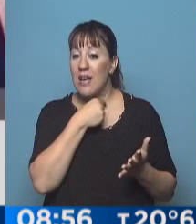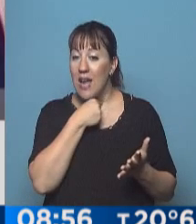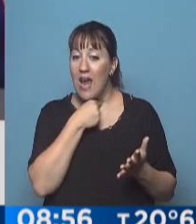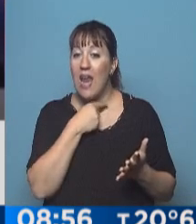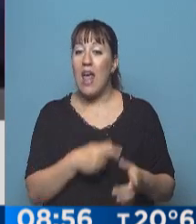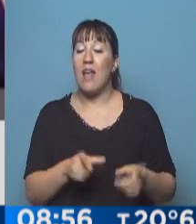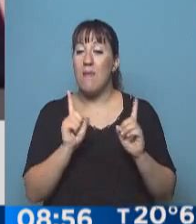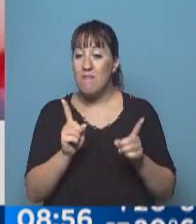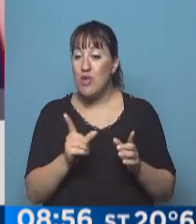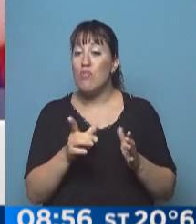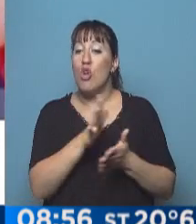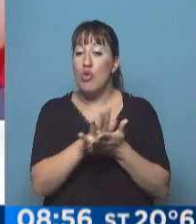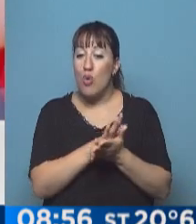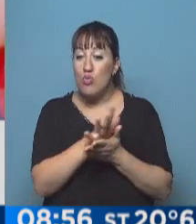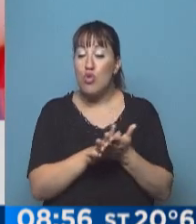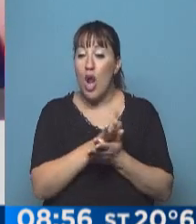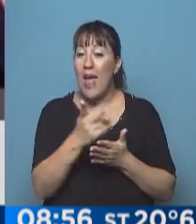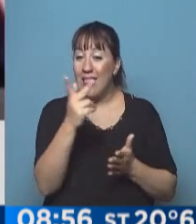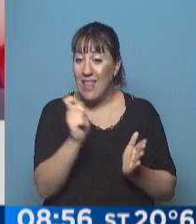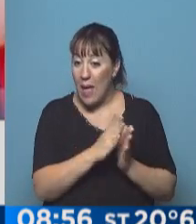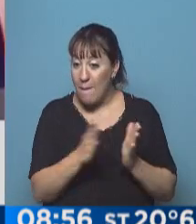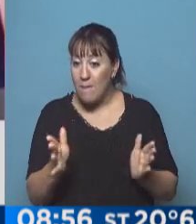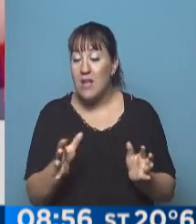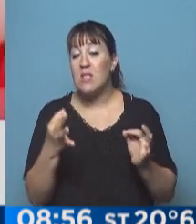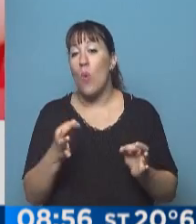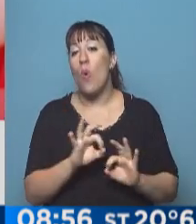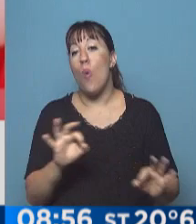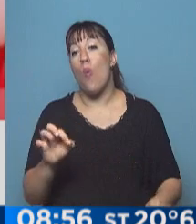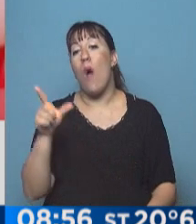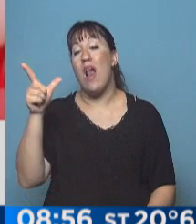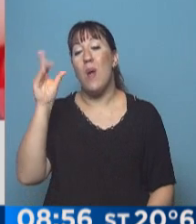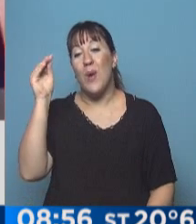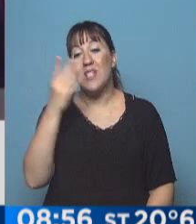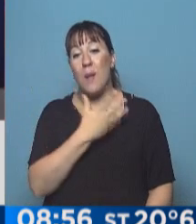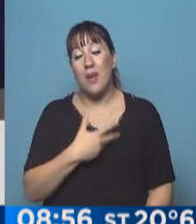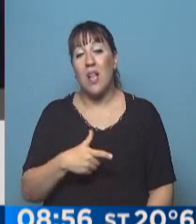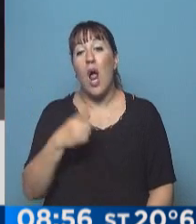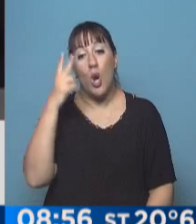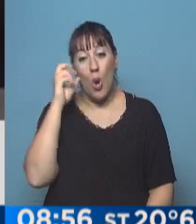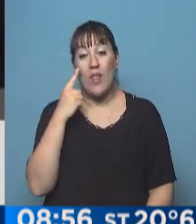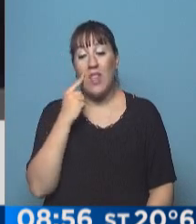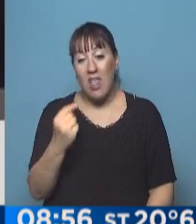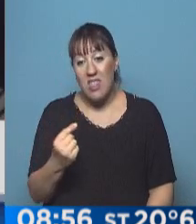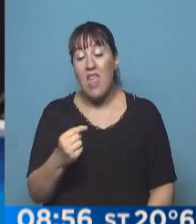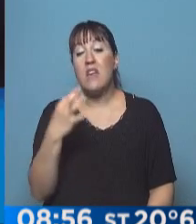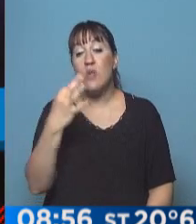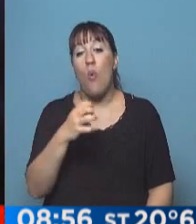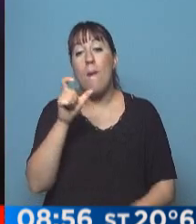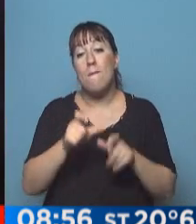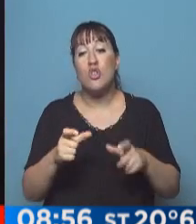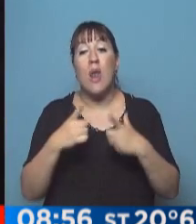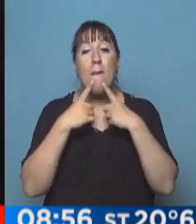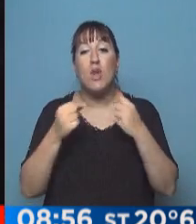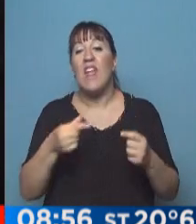esto en 90 días, seguramente te pasa como a Dilma Rousseff, a los 90 días vas a tener 2 millones de personas en la calle pidiendo que te vayas. Y en el